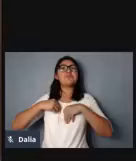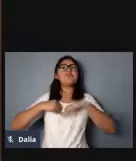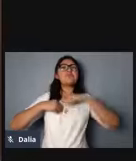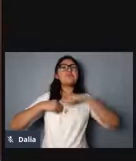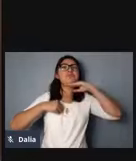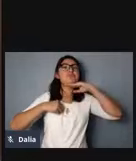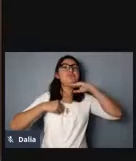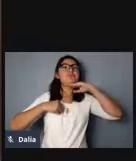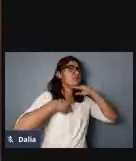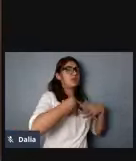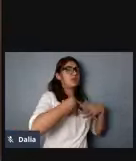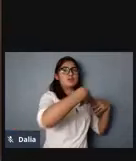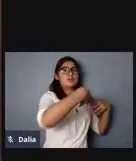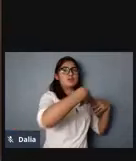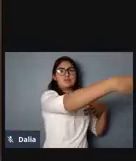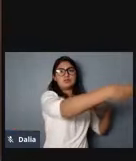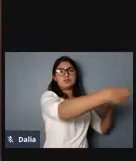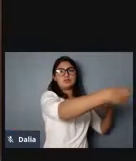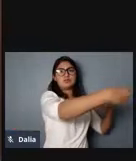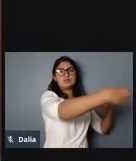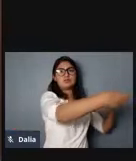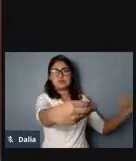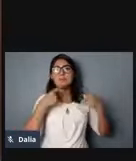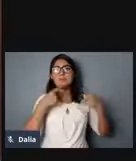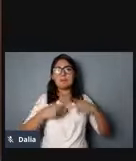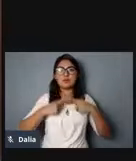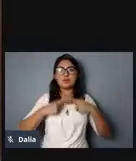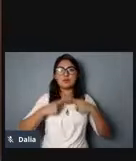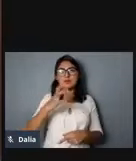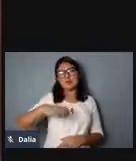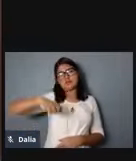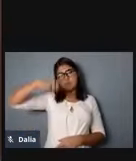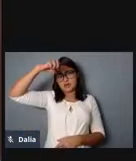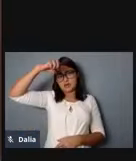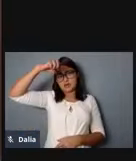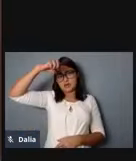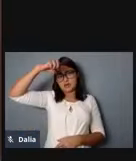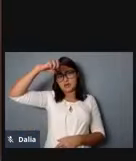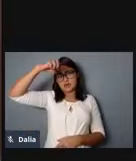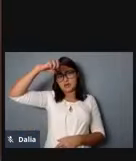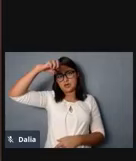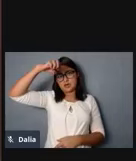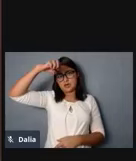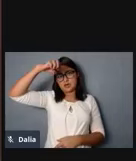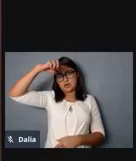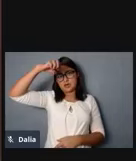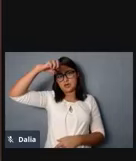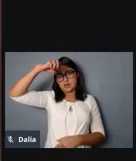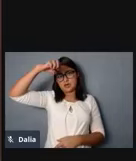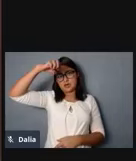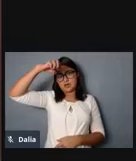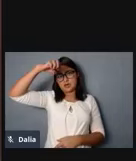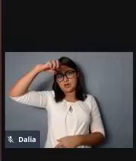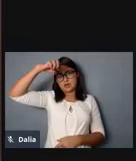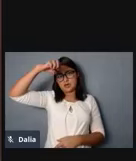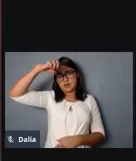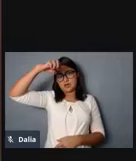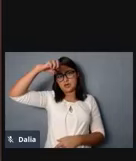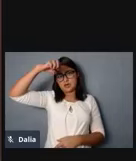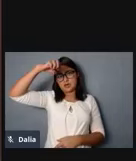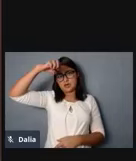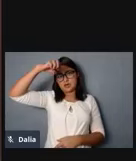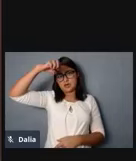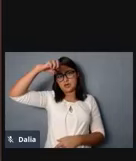por todas y todos, así como a las personas que estén en condición de alguna vulnerabilidad